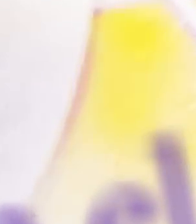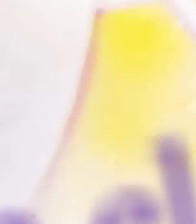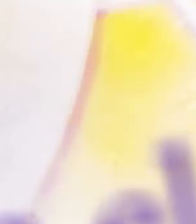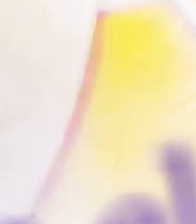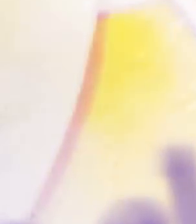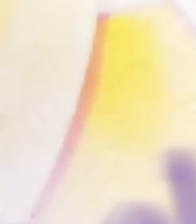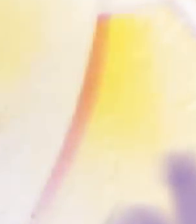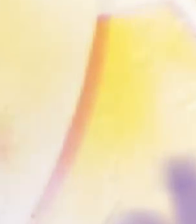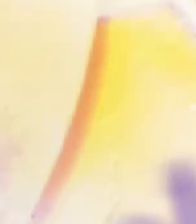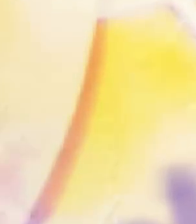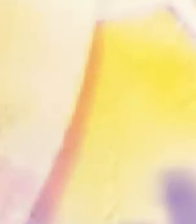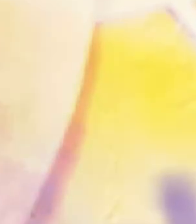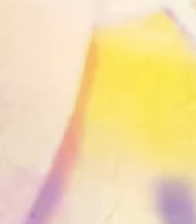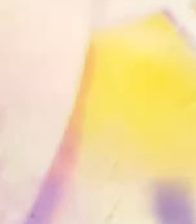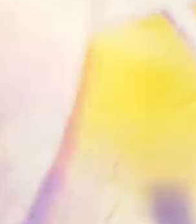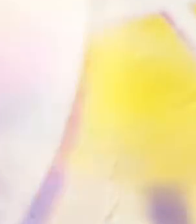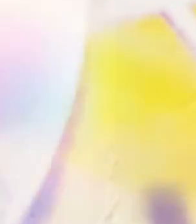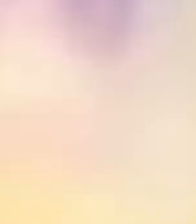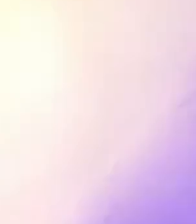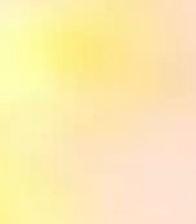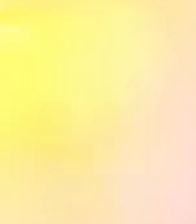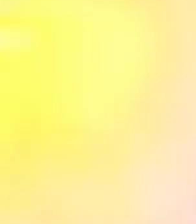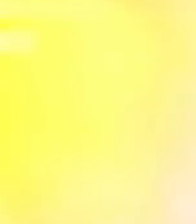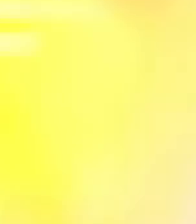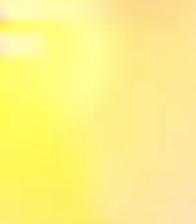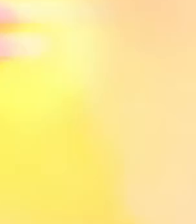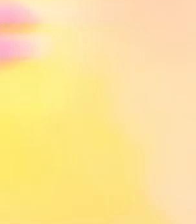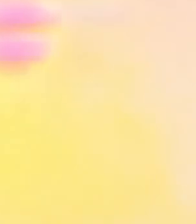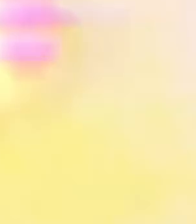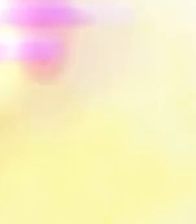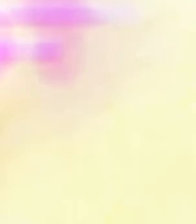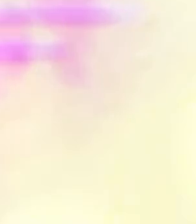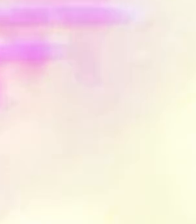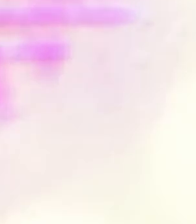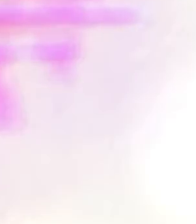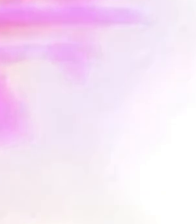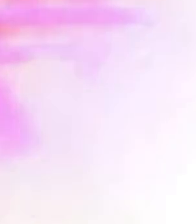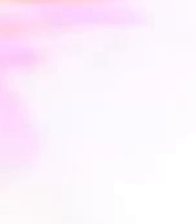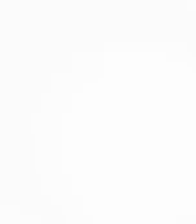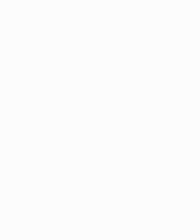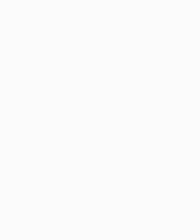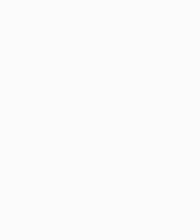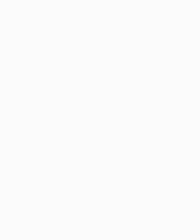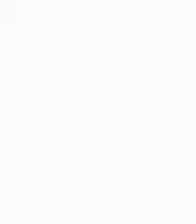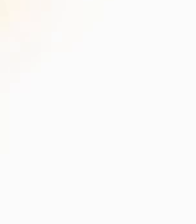de participar de la celebración de la misa, Canal Orbe 21 presenta